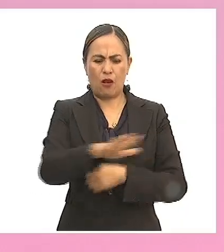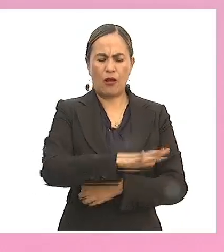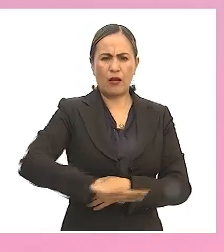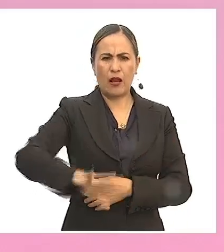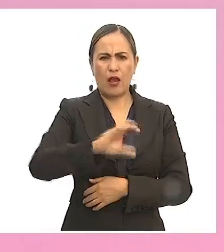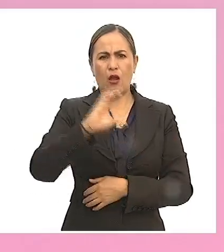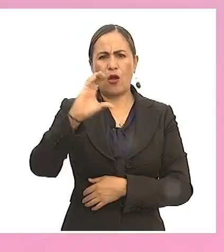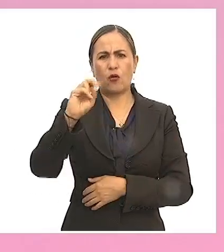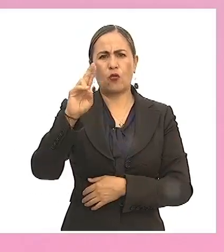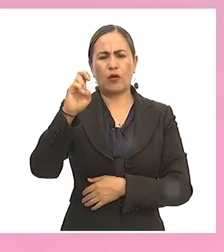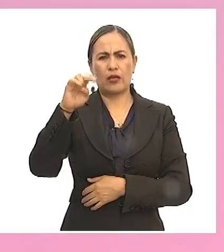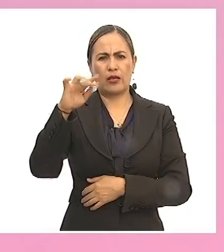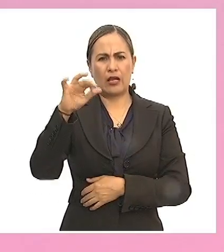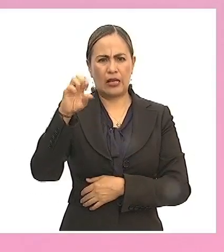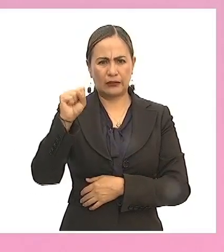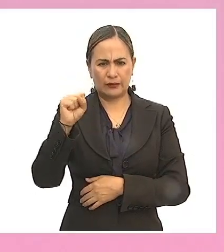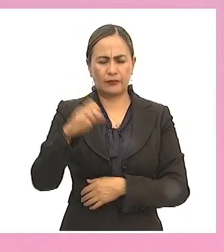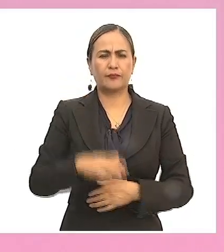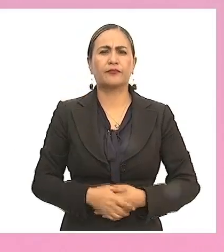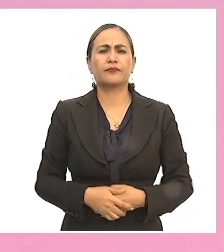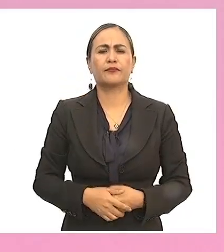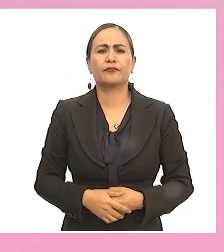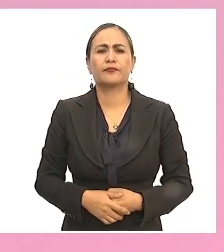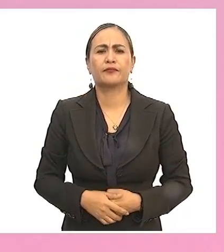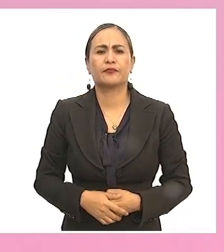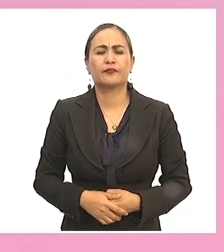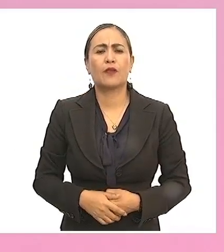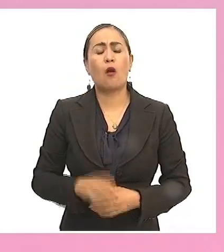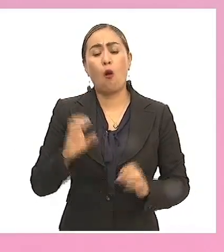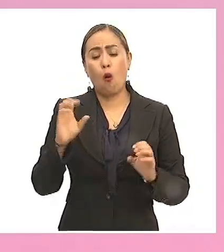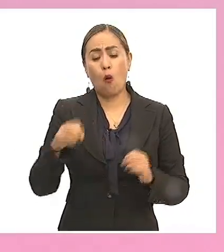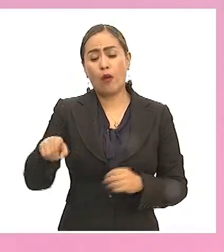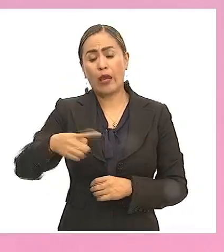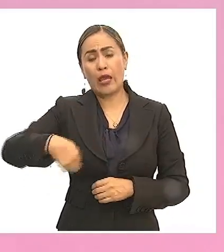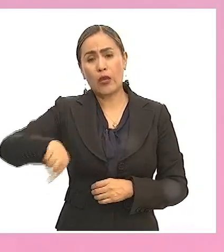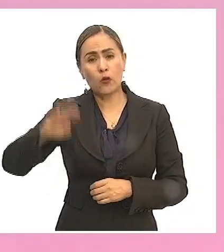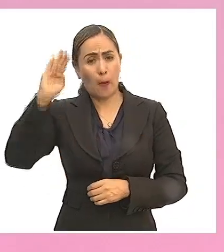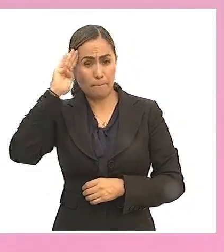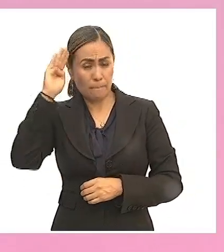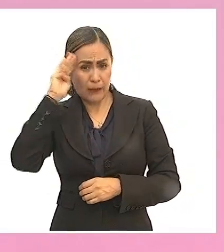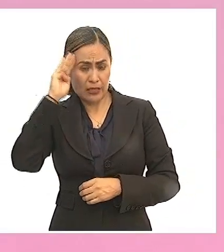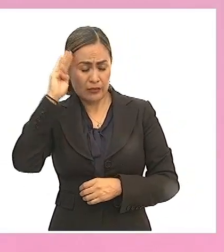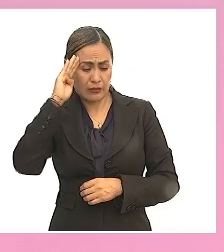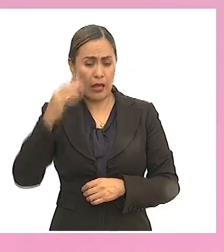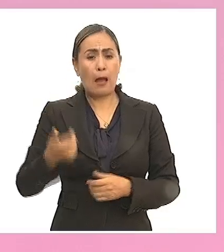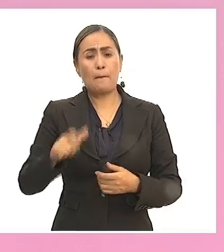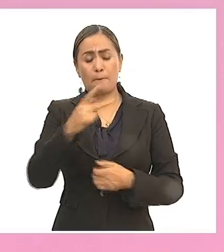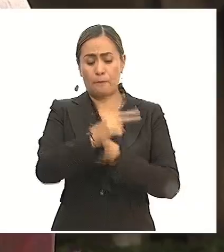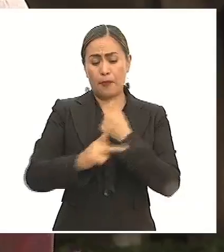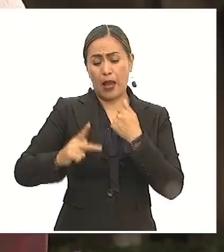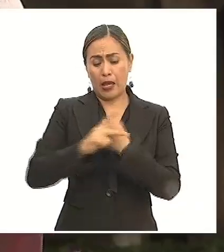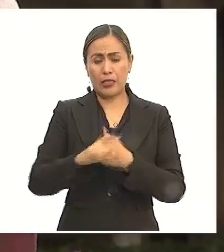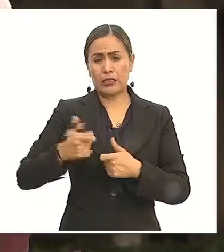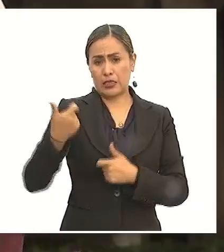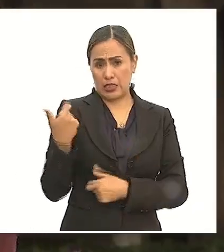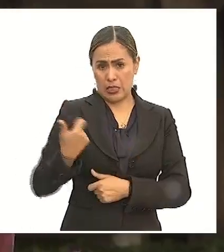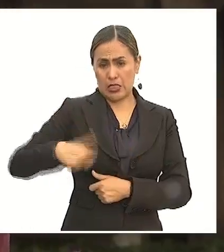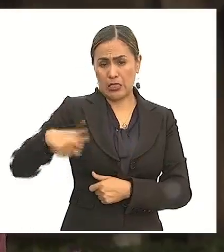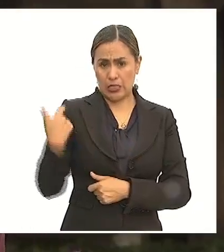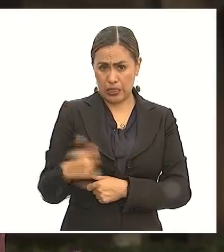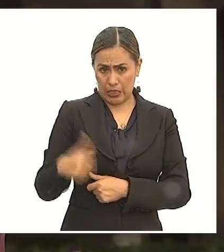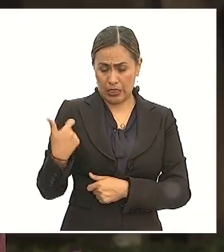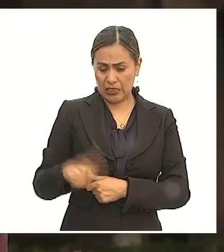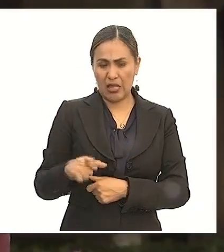con los que piensan que la riqueza de las naciones no depende de la